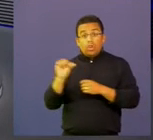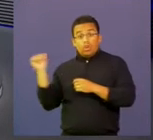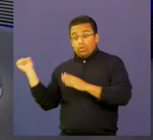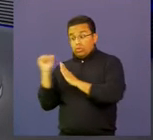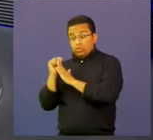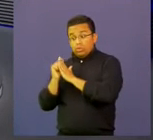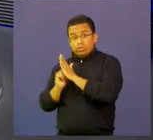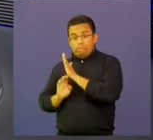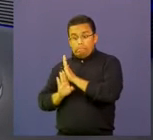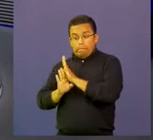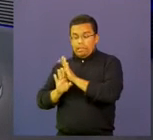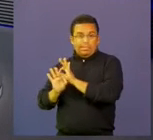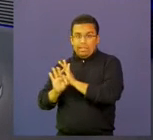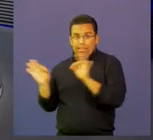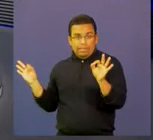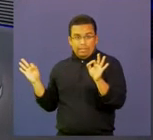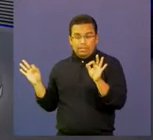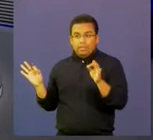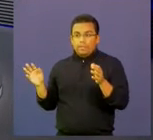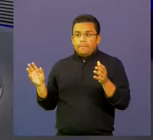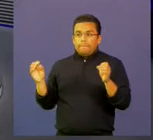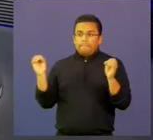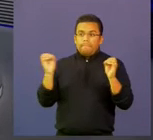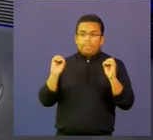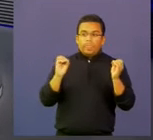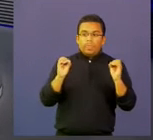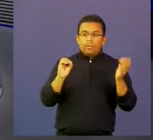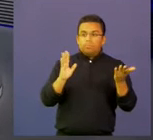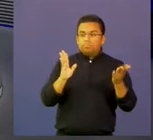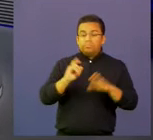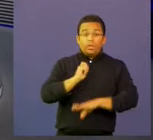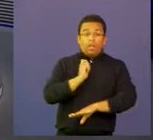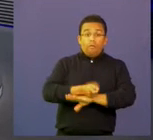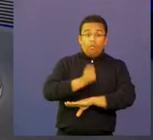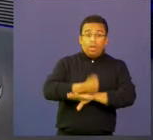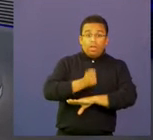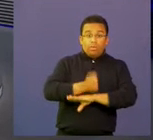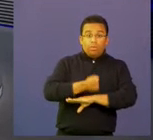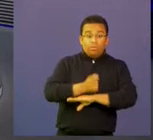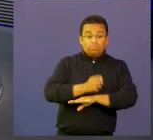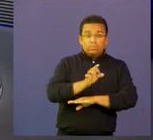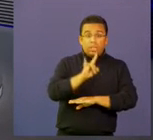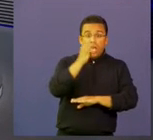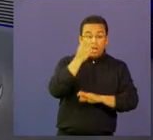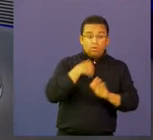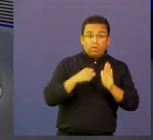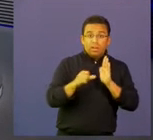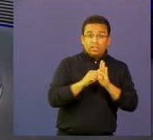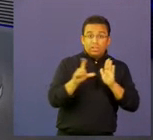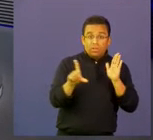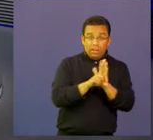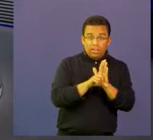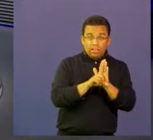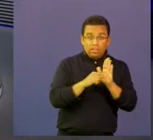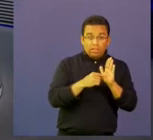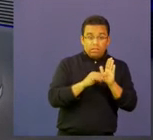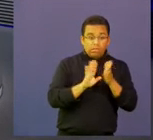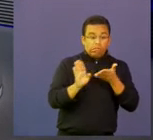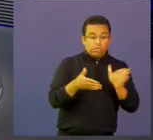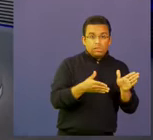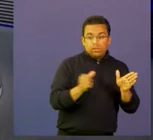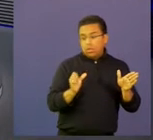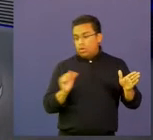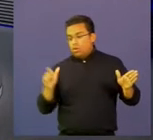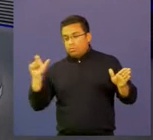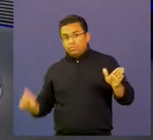salir adelante. Si un abogado, no sé, hace mal un artículo de ley, pues llega otro abogado y lo